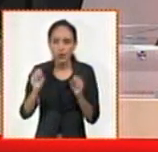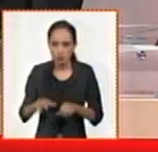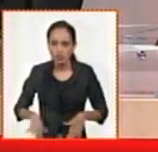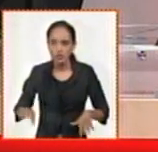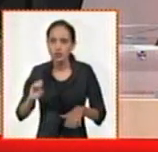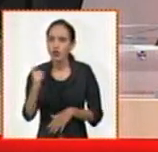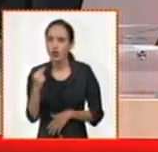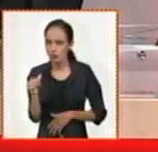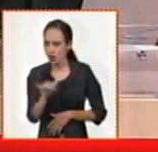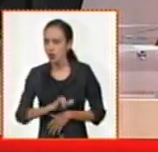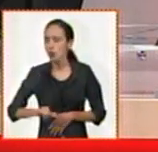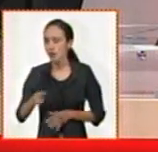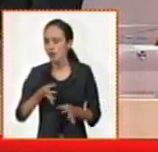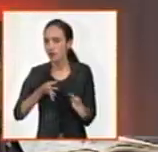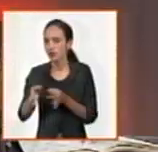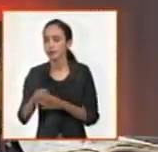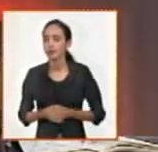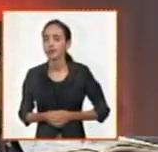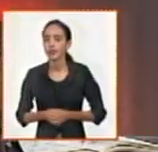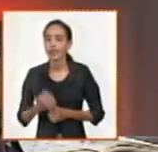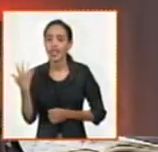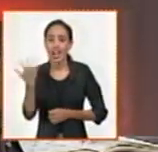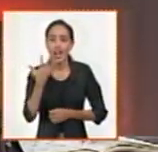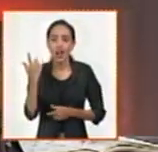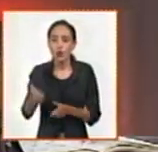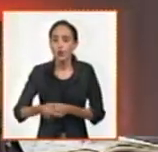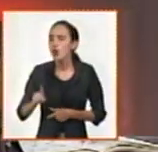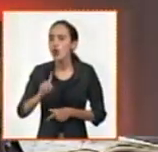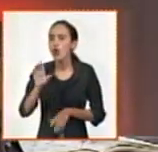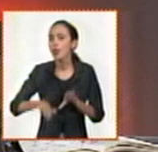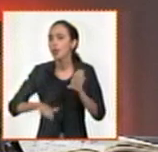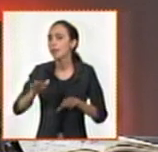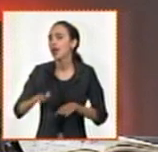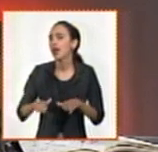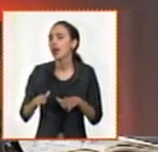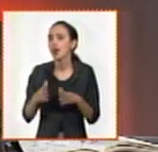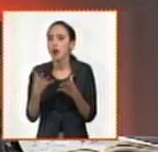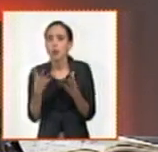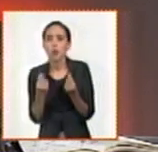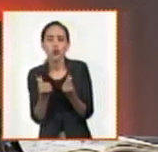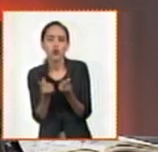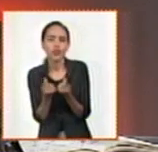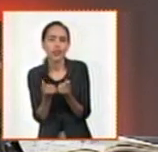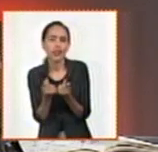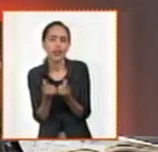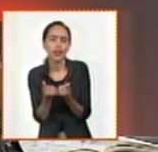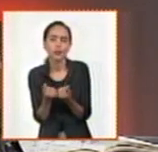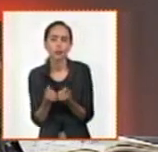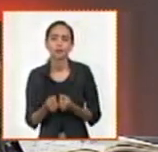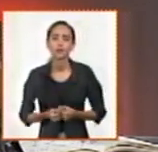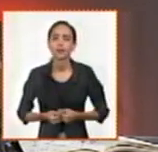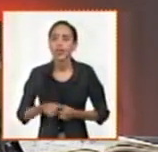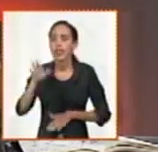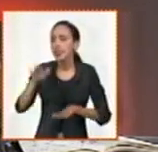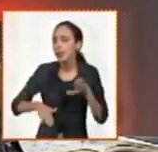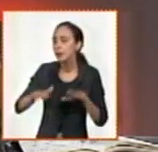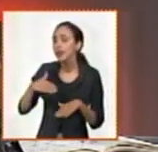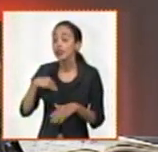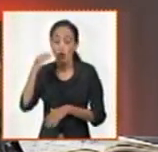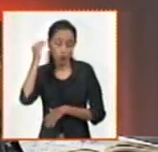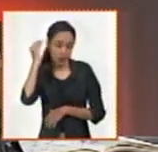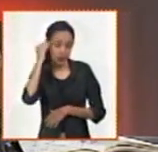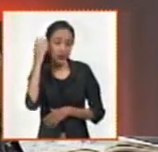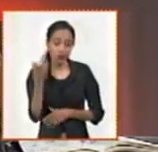condiciones económicas también. Es que la agroecología no depende de grandes cantidades de capital. Es justamente para eso, claro. Sí, depende de